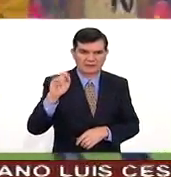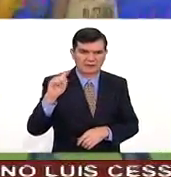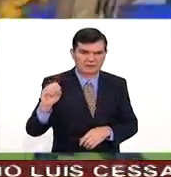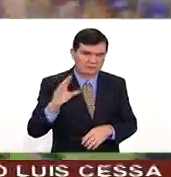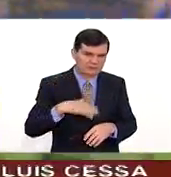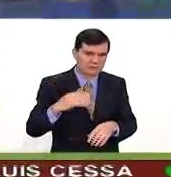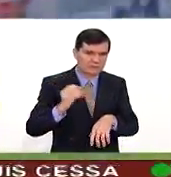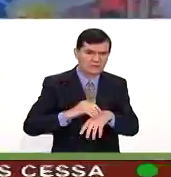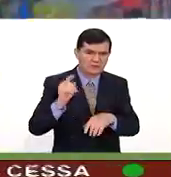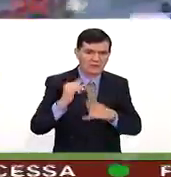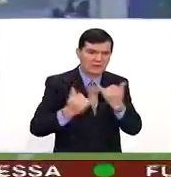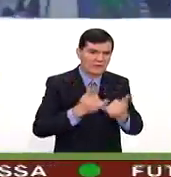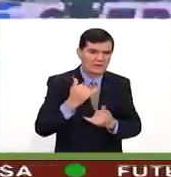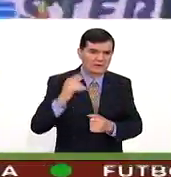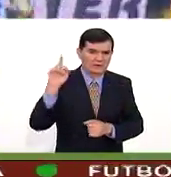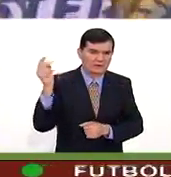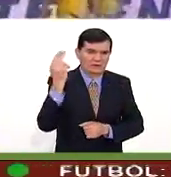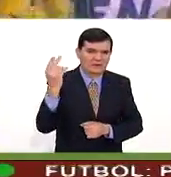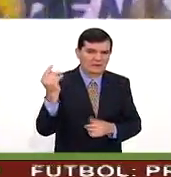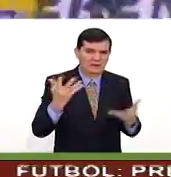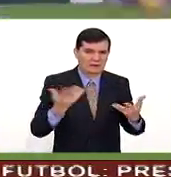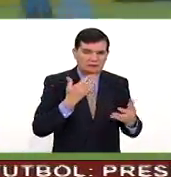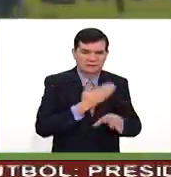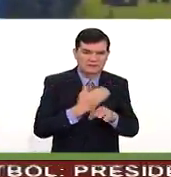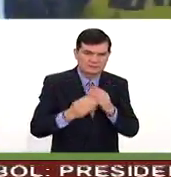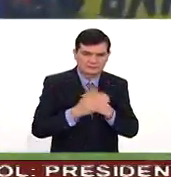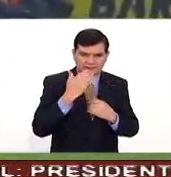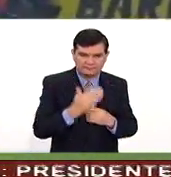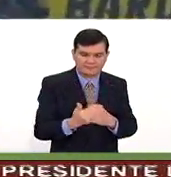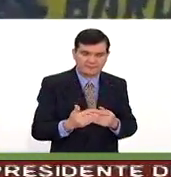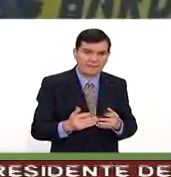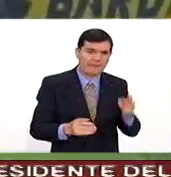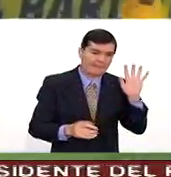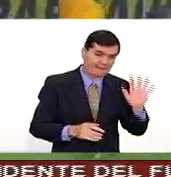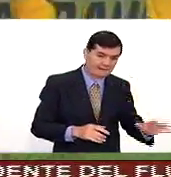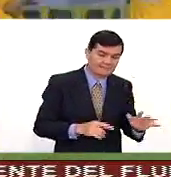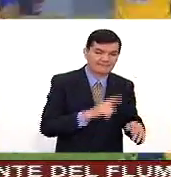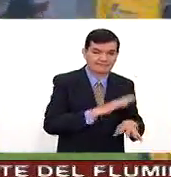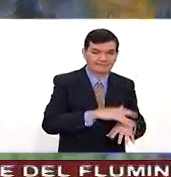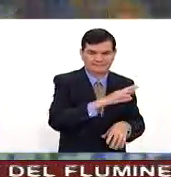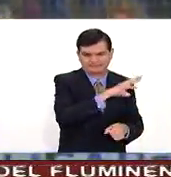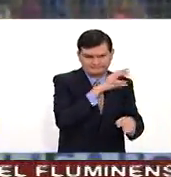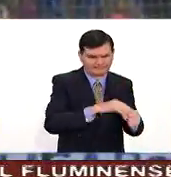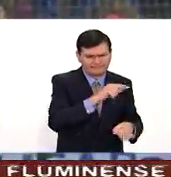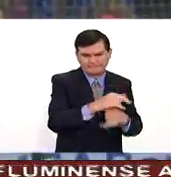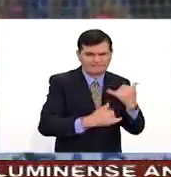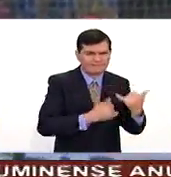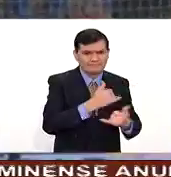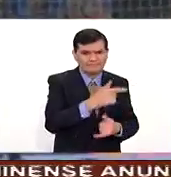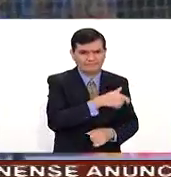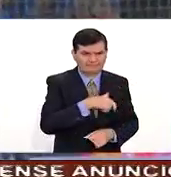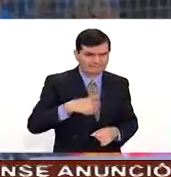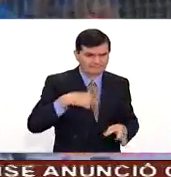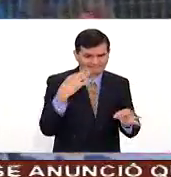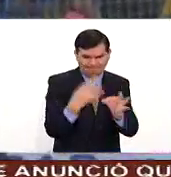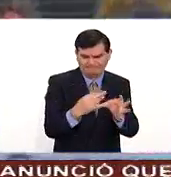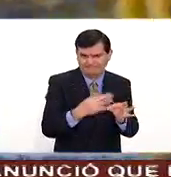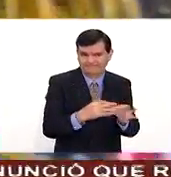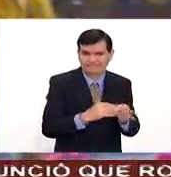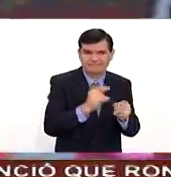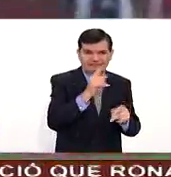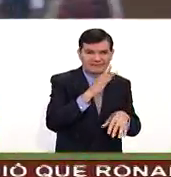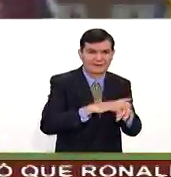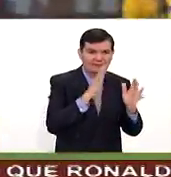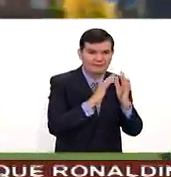no se puede hablar de ningún jugador de Pumas que haya hecho las cosas bien. Y del otro lado, absolutamente todos los jugadores de Tigres cumpliendo, pero sobre todo